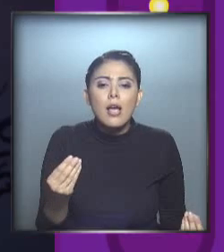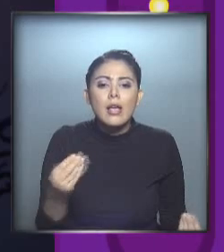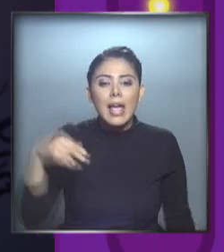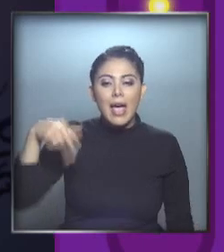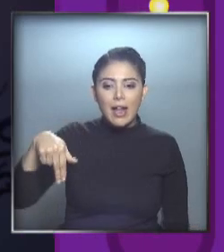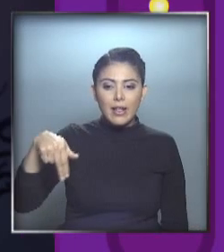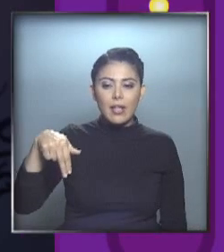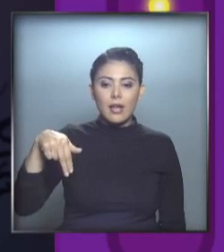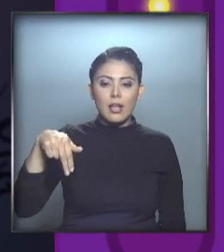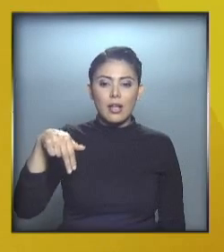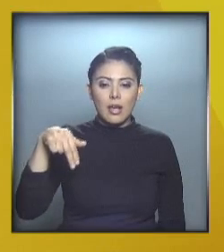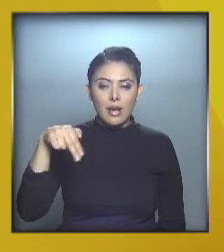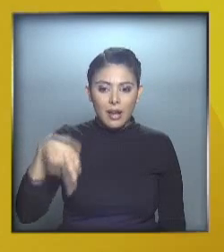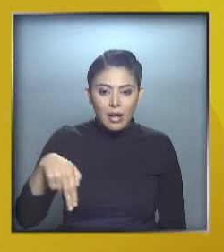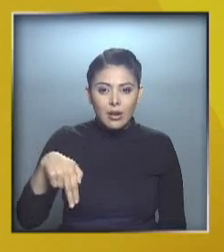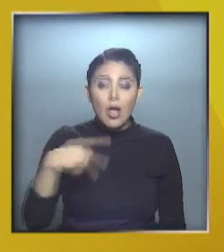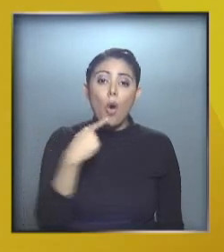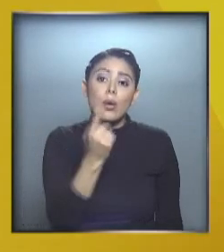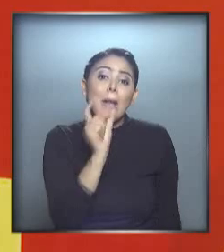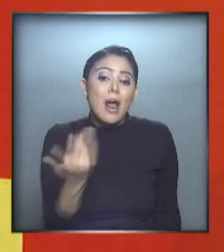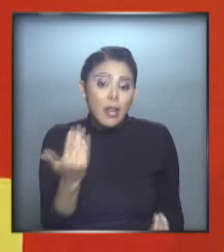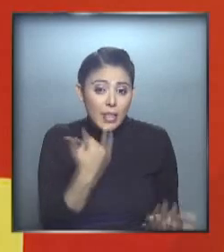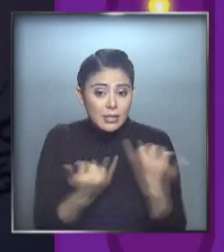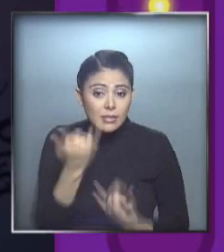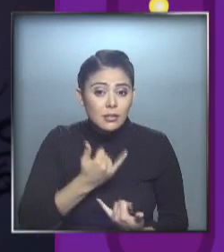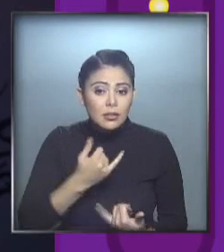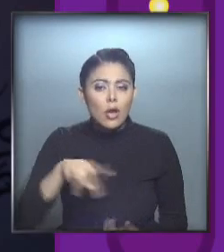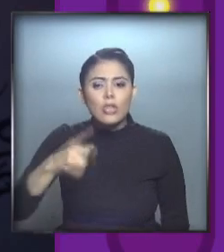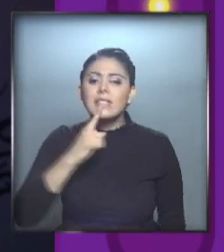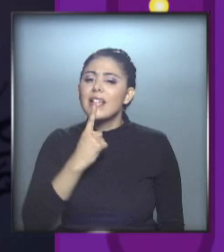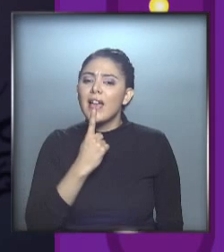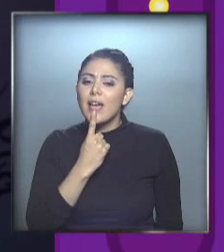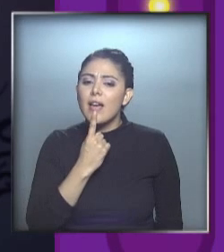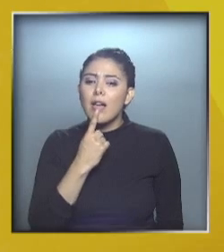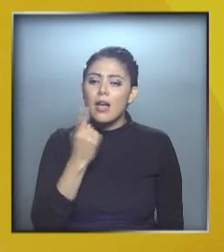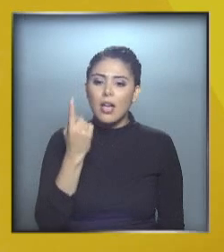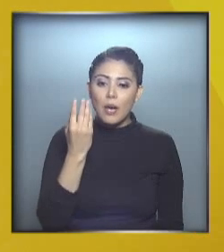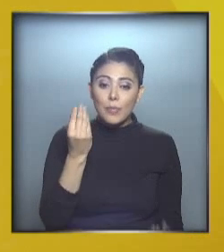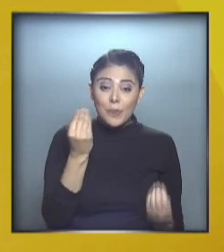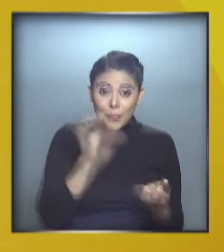¡N! ¿Pueden arriesgar una palabra? T.